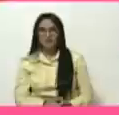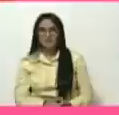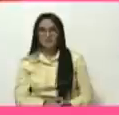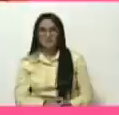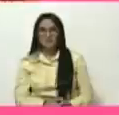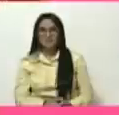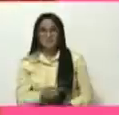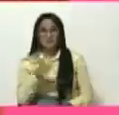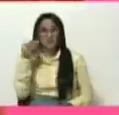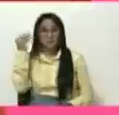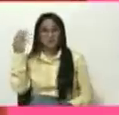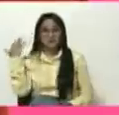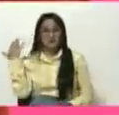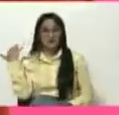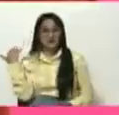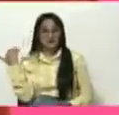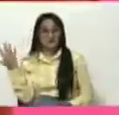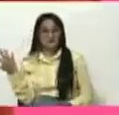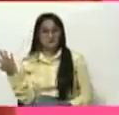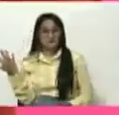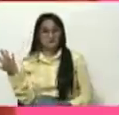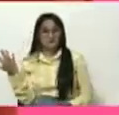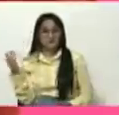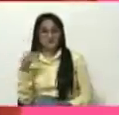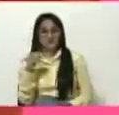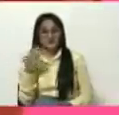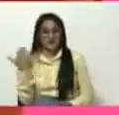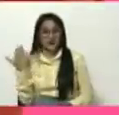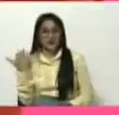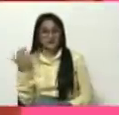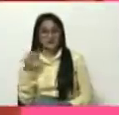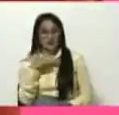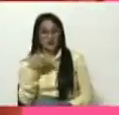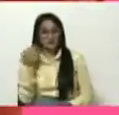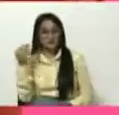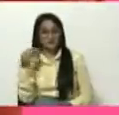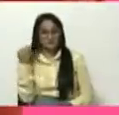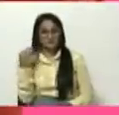Era lo que uno pensaba con 7 años en aquel instante, ¿ves?